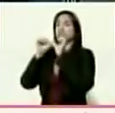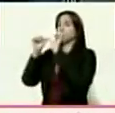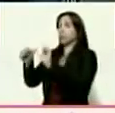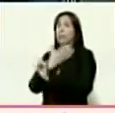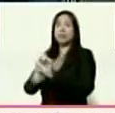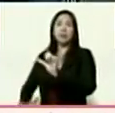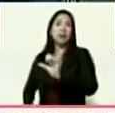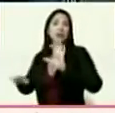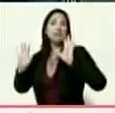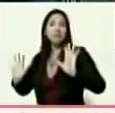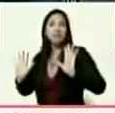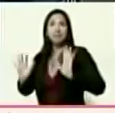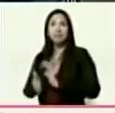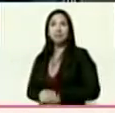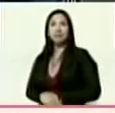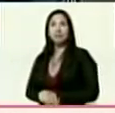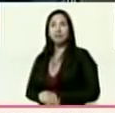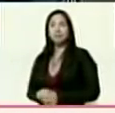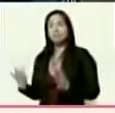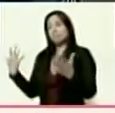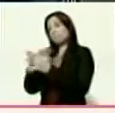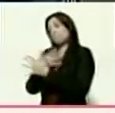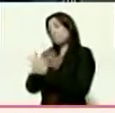presidente. Sin duda.